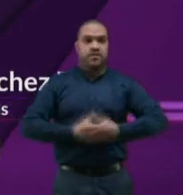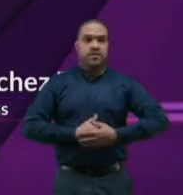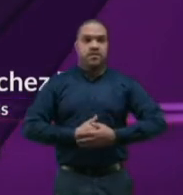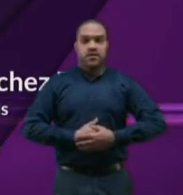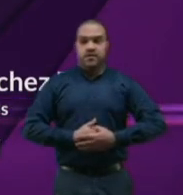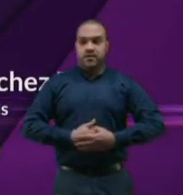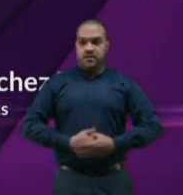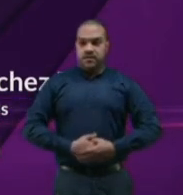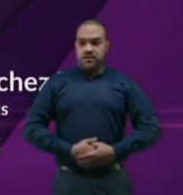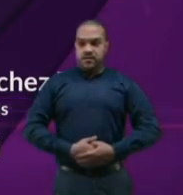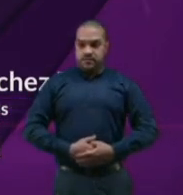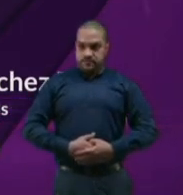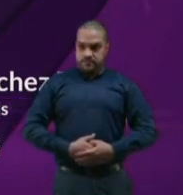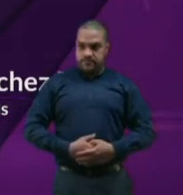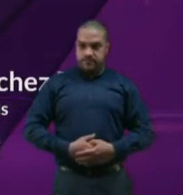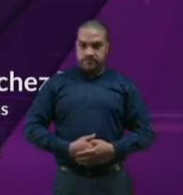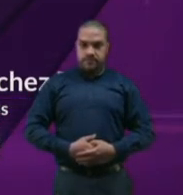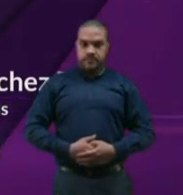El guión.